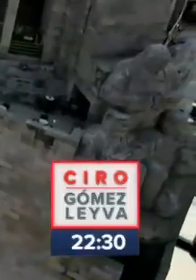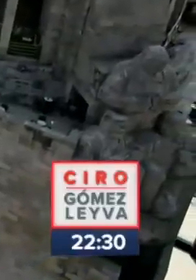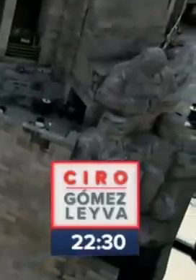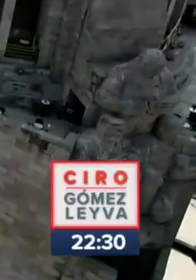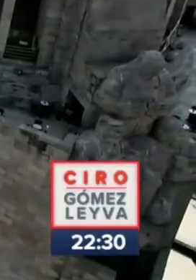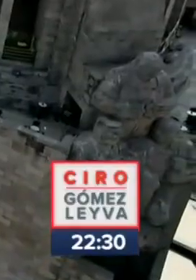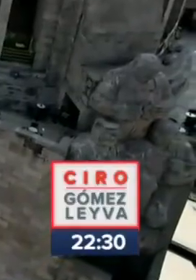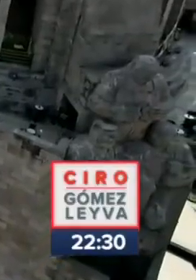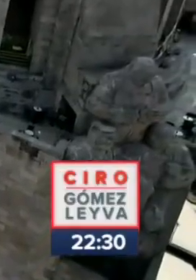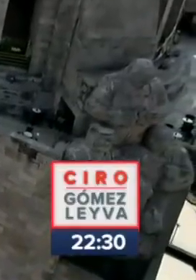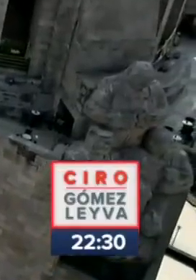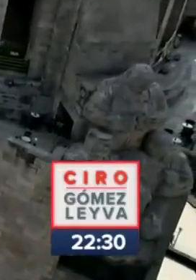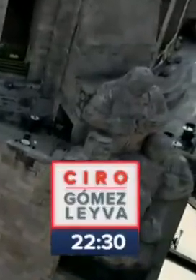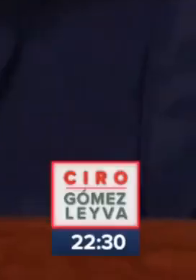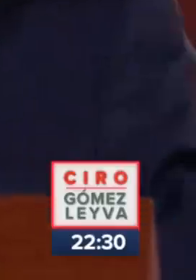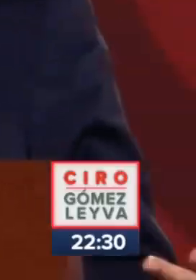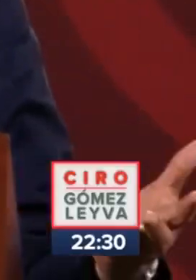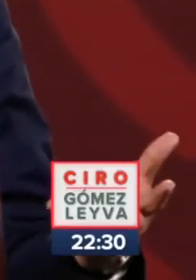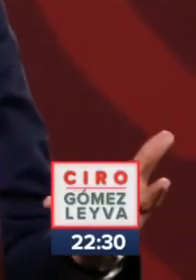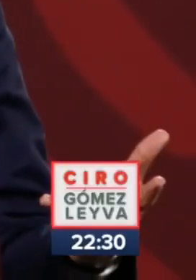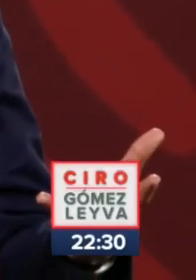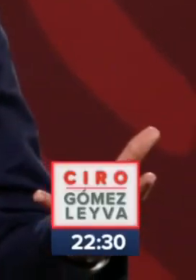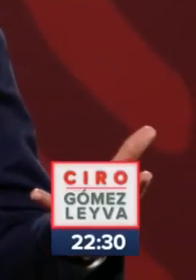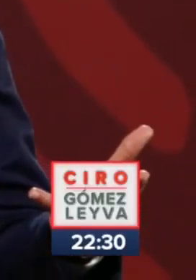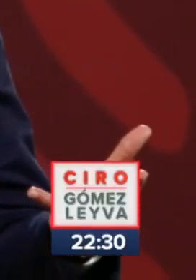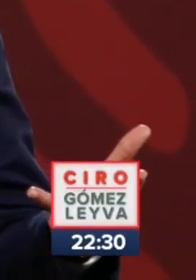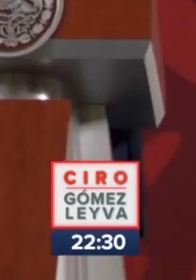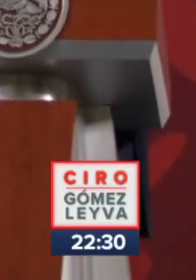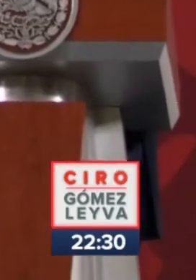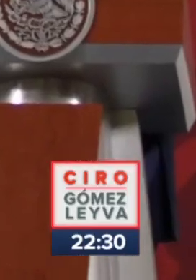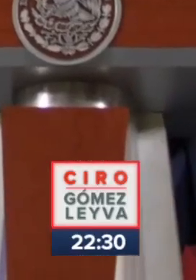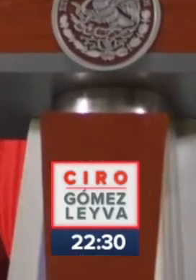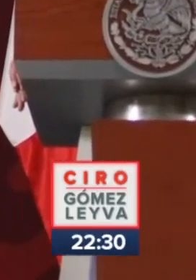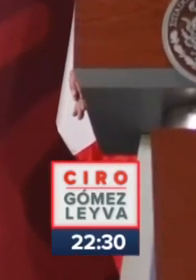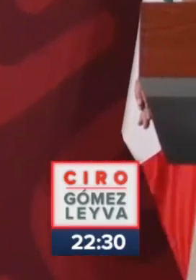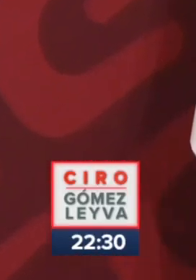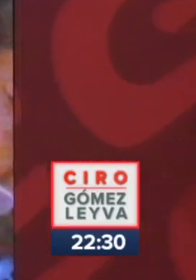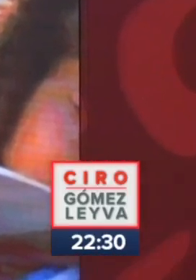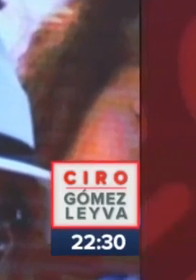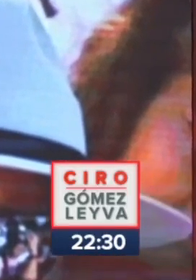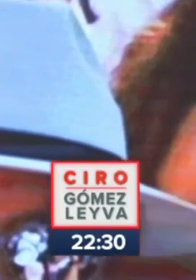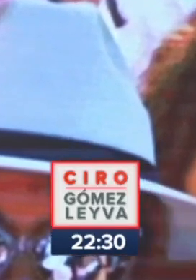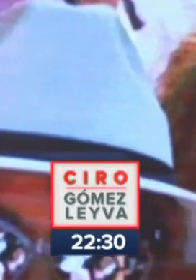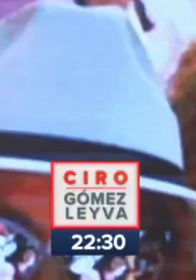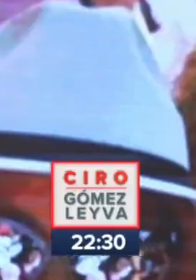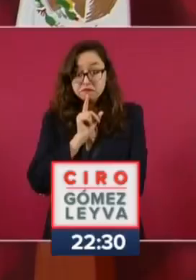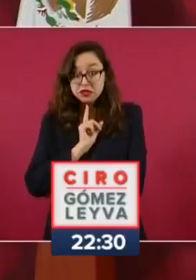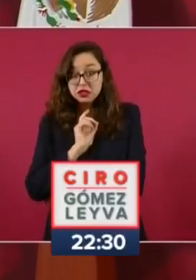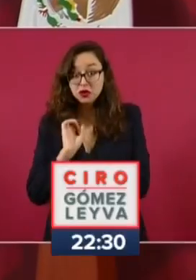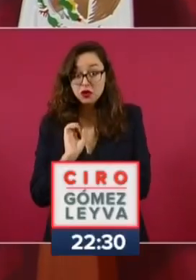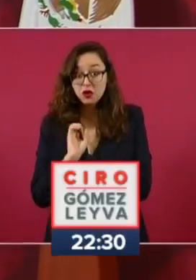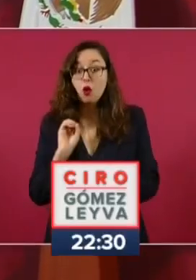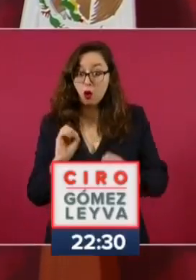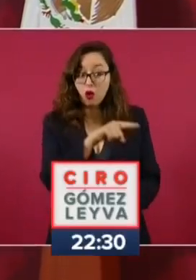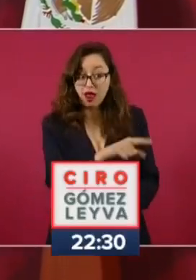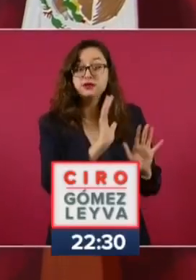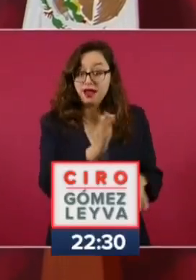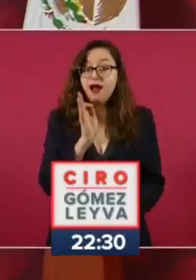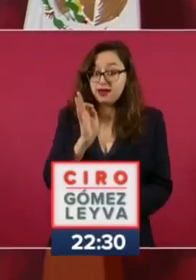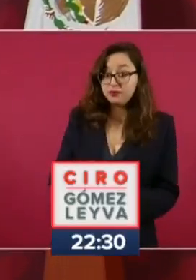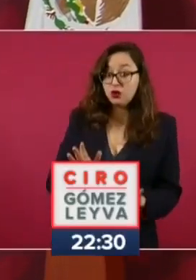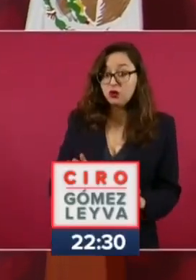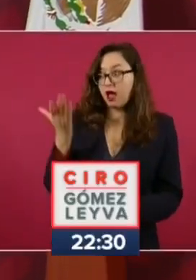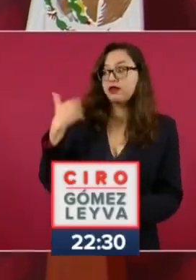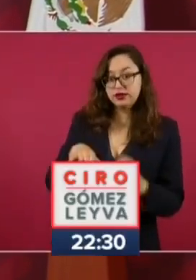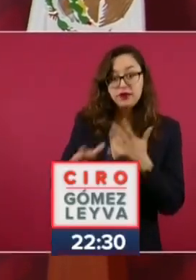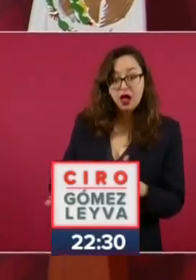llenado ni la mitad del Zócalo. En una mañanera que dedicó en su mayoría a la protesta, presentó una lista de